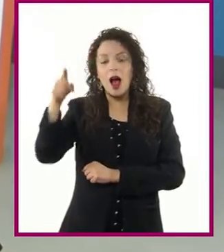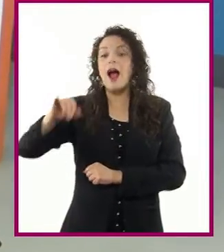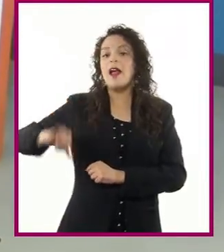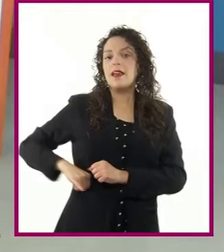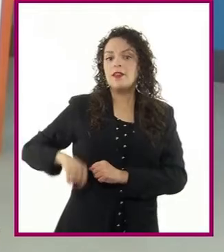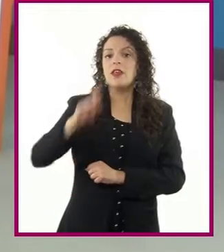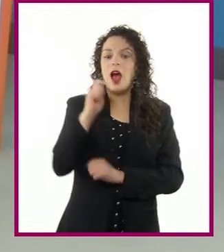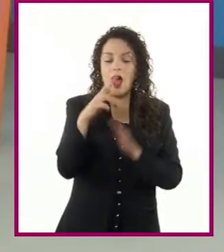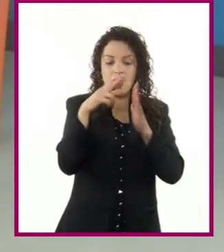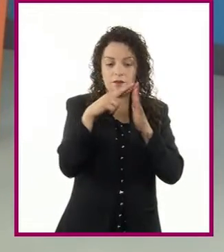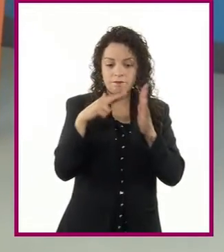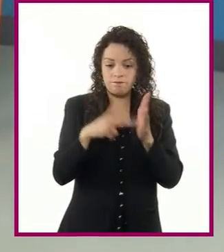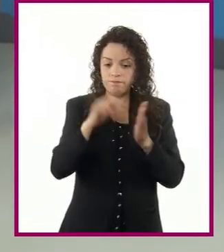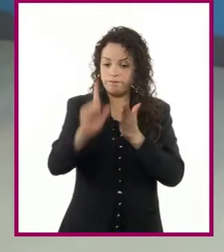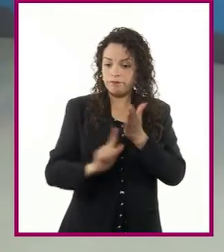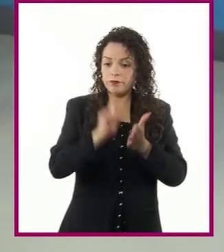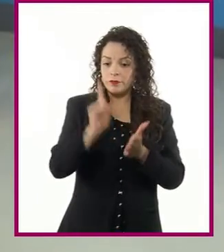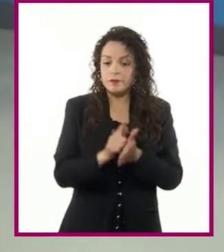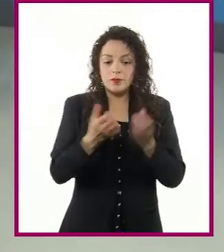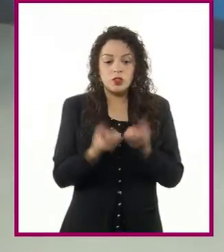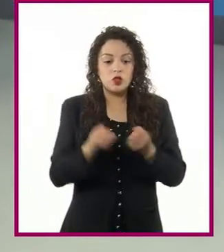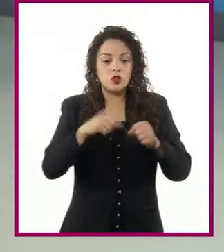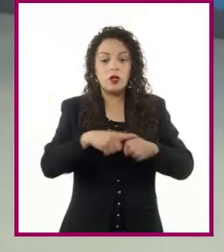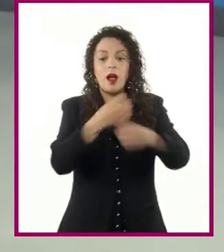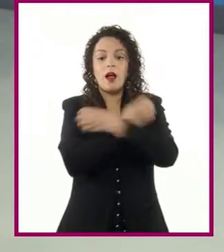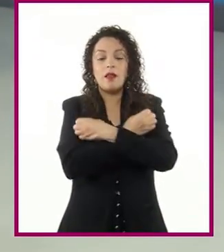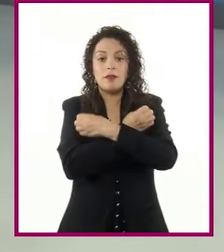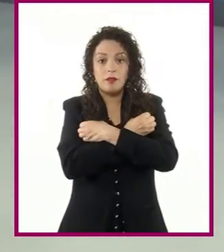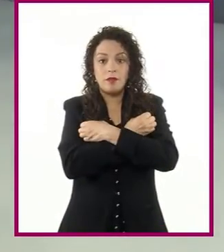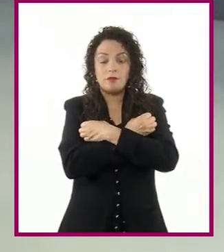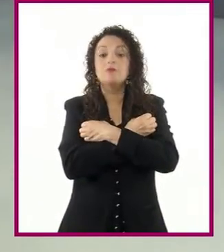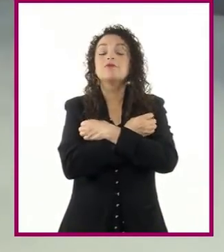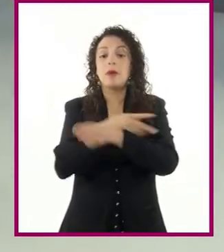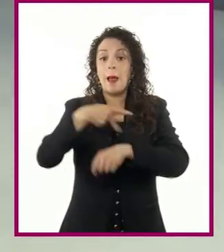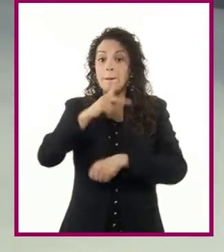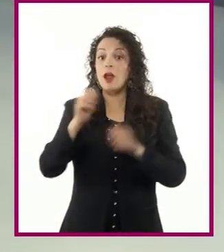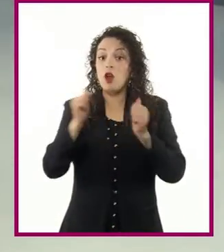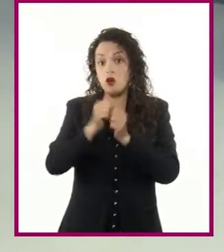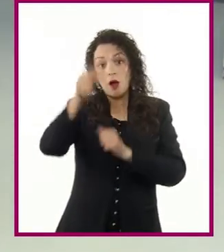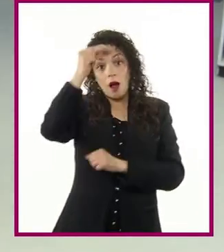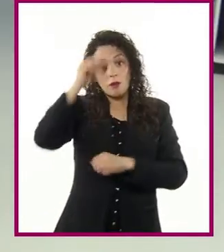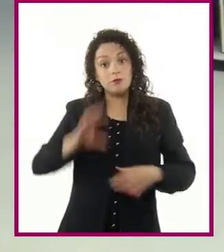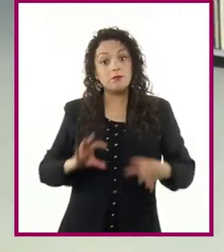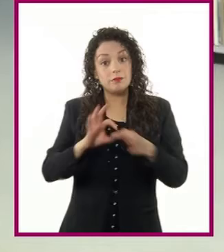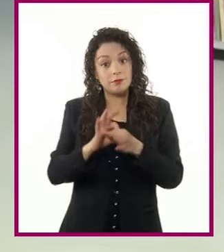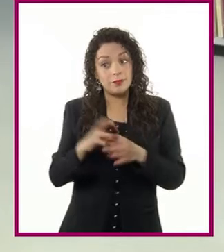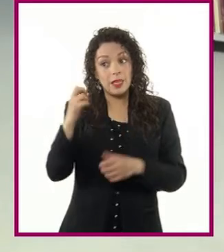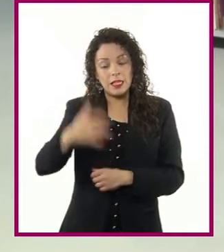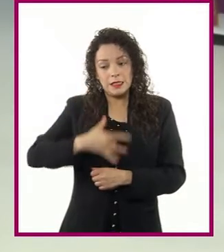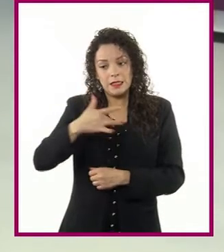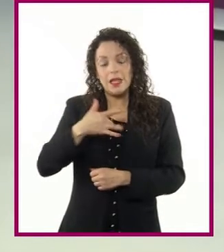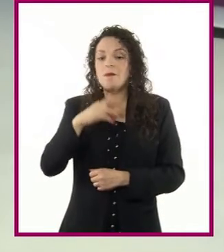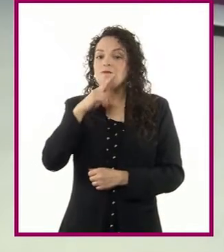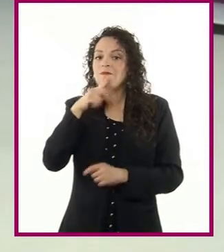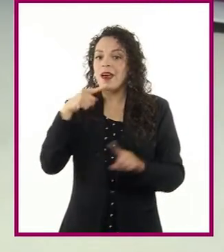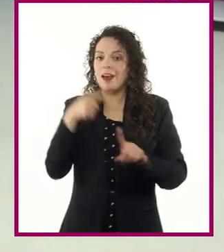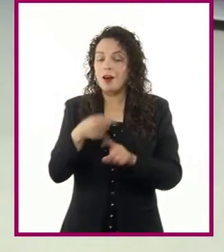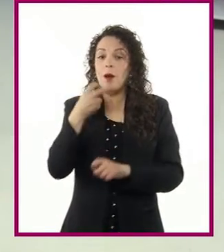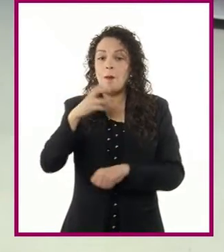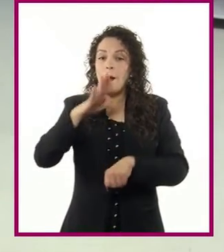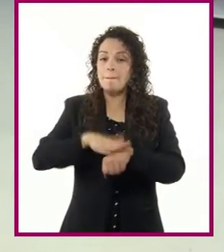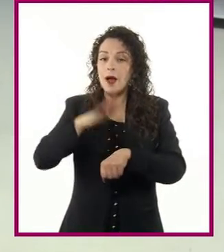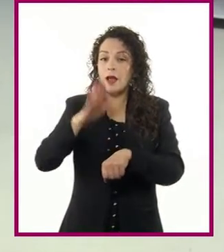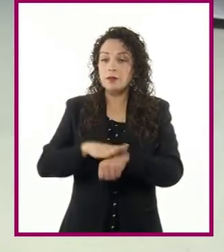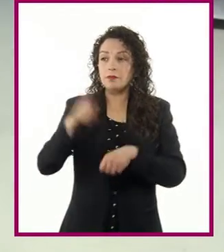legales, sociales y educativas inspiradas en la Ilustración. Así, en su mayoría, algunos